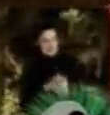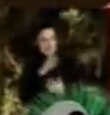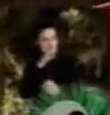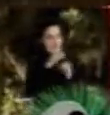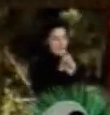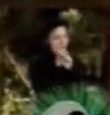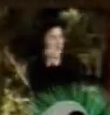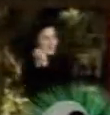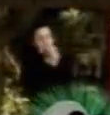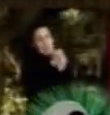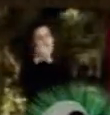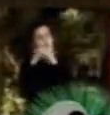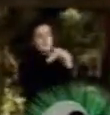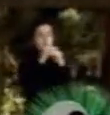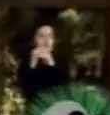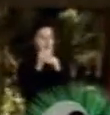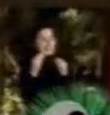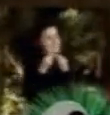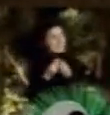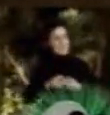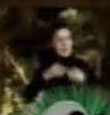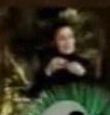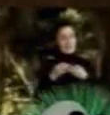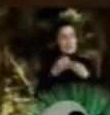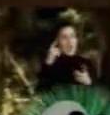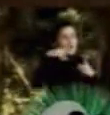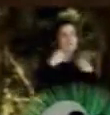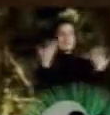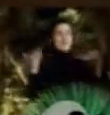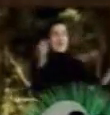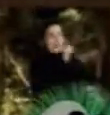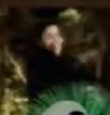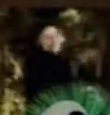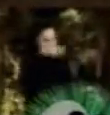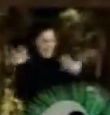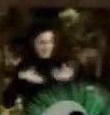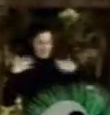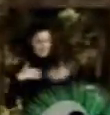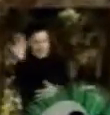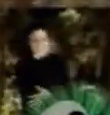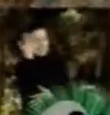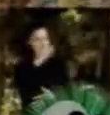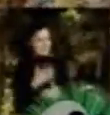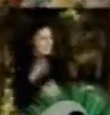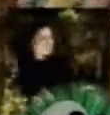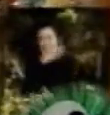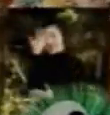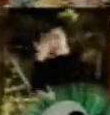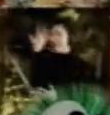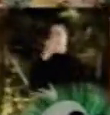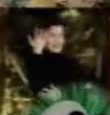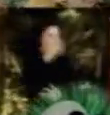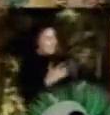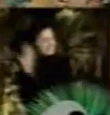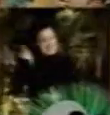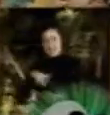la vida para cantar y disfrazarme. Carnaval, carnaval, que ha